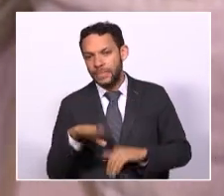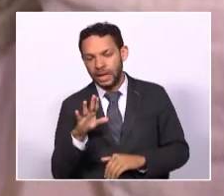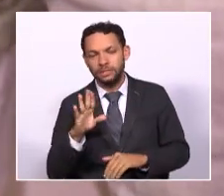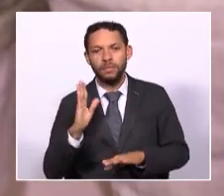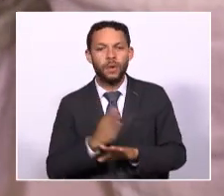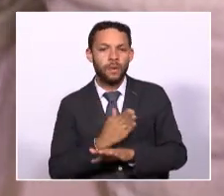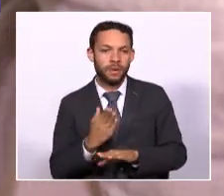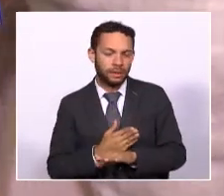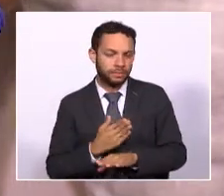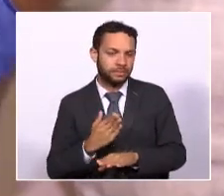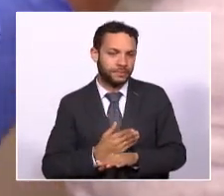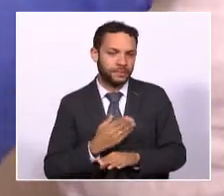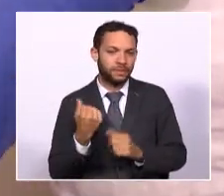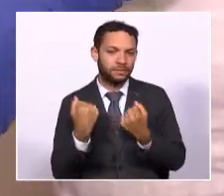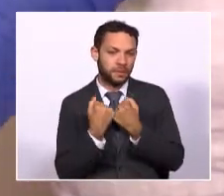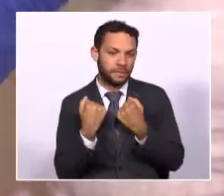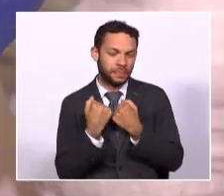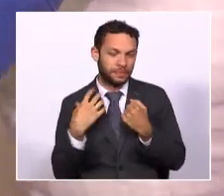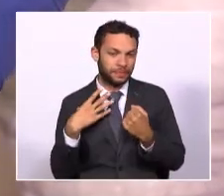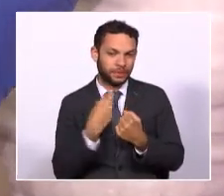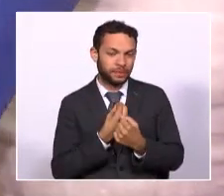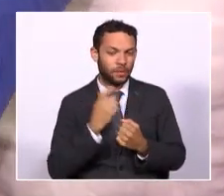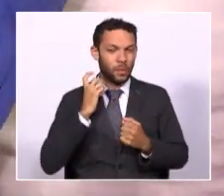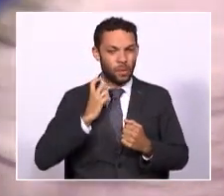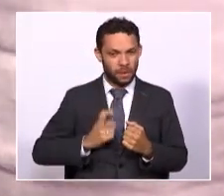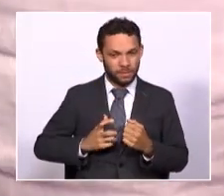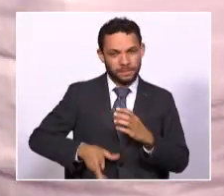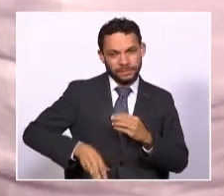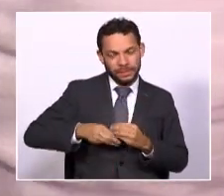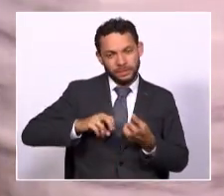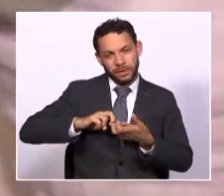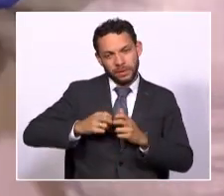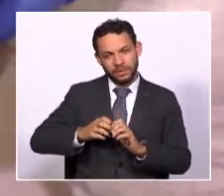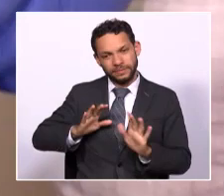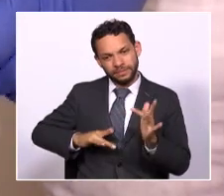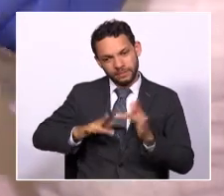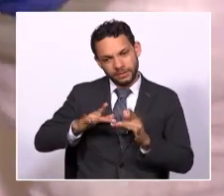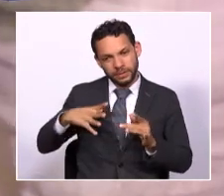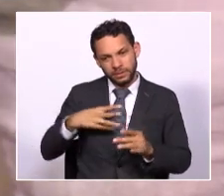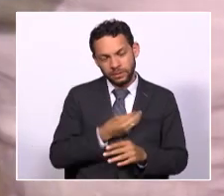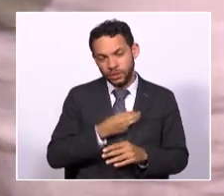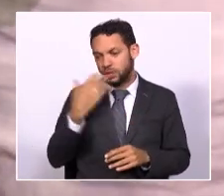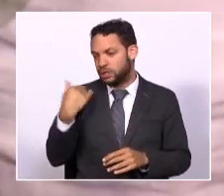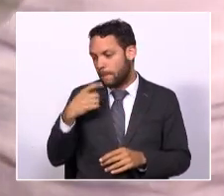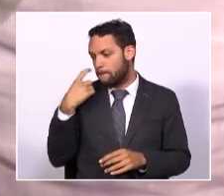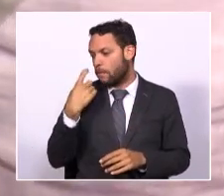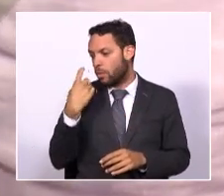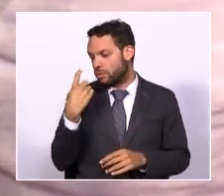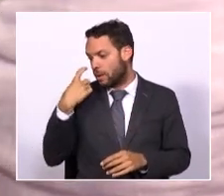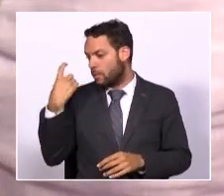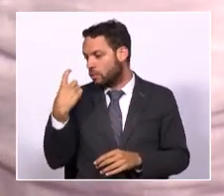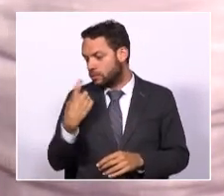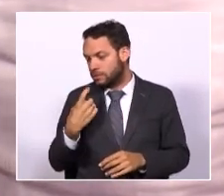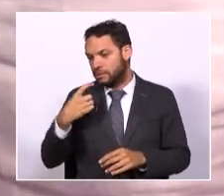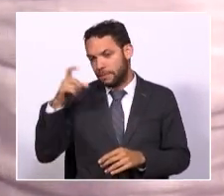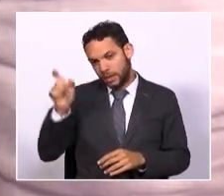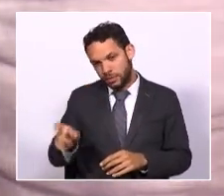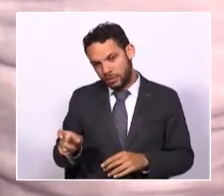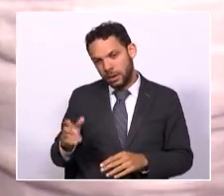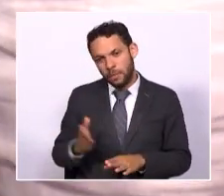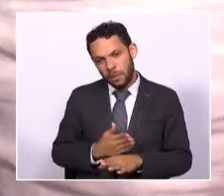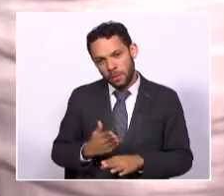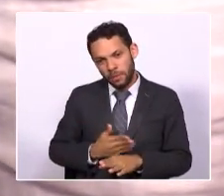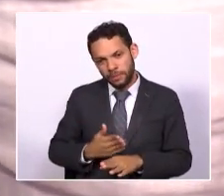de tensión y de subluxación que hacemos. Otra cosa que es muy importante y a la que llegamos a través del diagnóstico es que cuando los pacientes tienen problemas